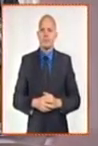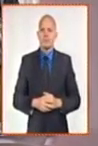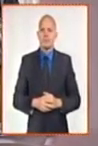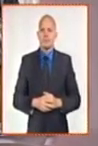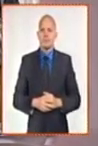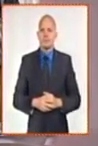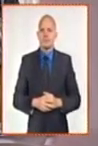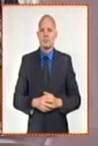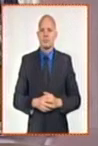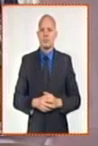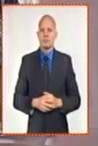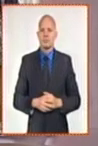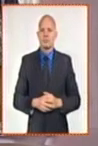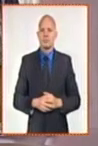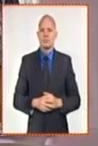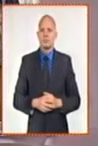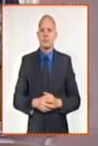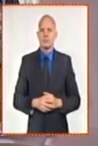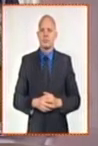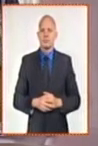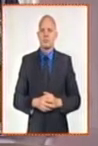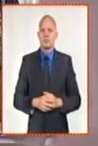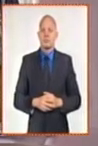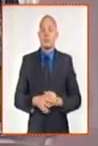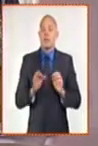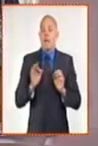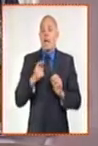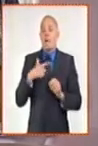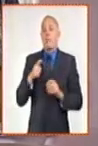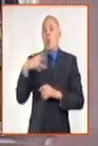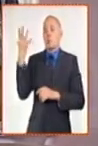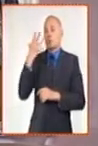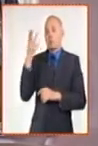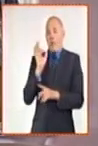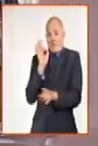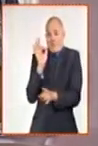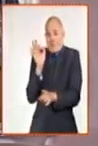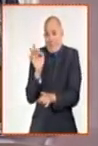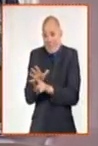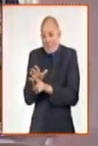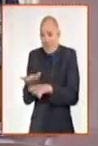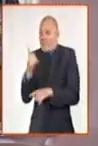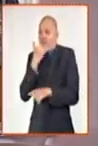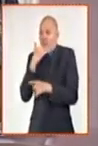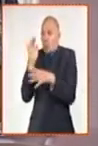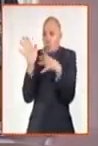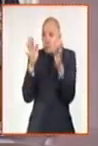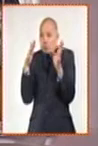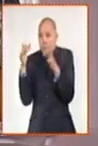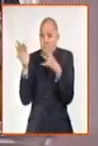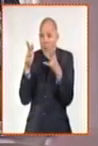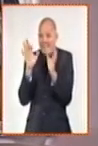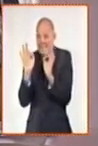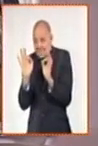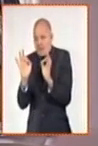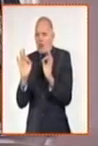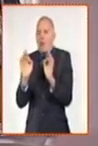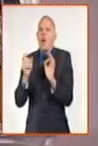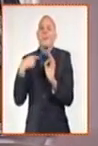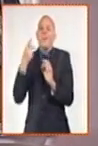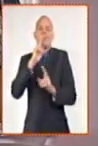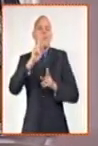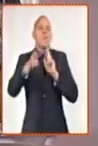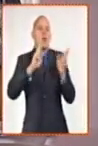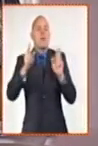desde que pasó el huracán, movilizamos toda la tropa nuestra, todos los contingentes de las provincias estaban activados.